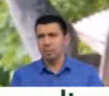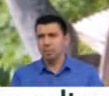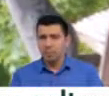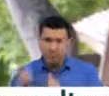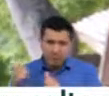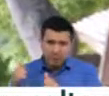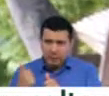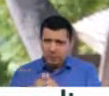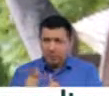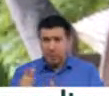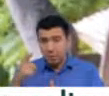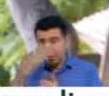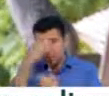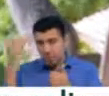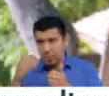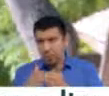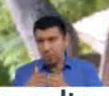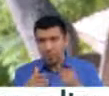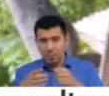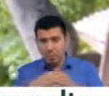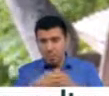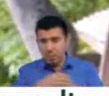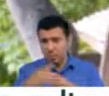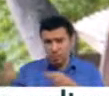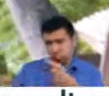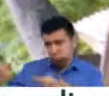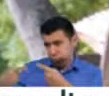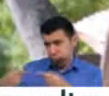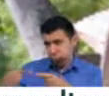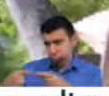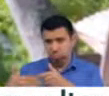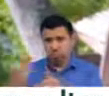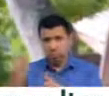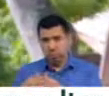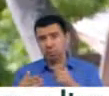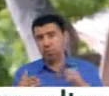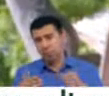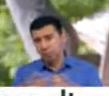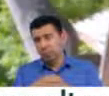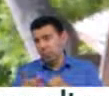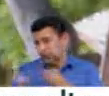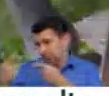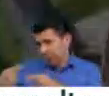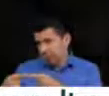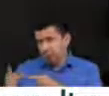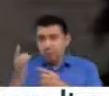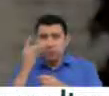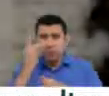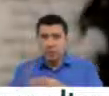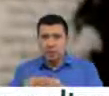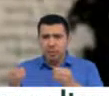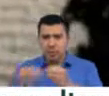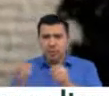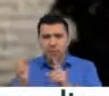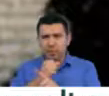de la guerrilla contra los autodefensas, contra la guerrilla, y se agravó más la violencia.